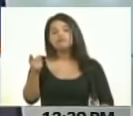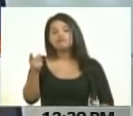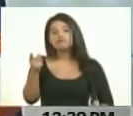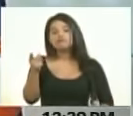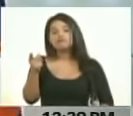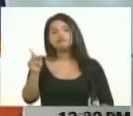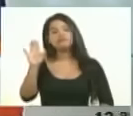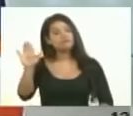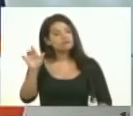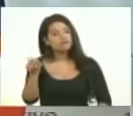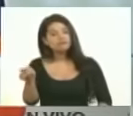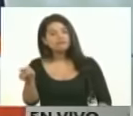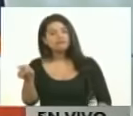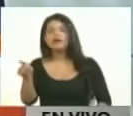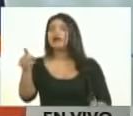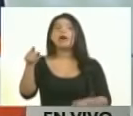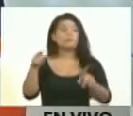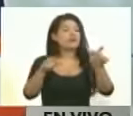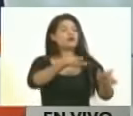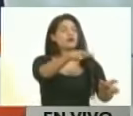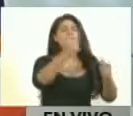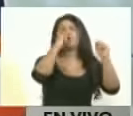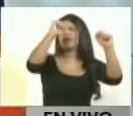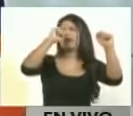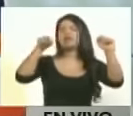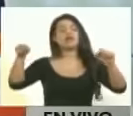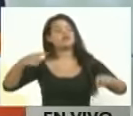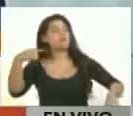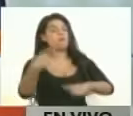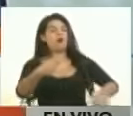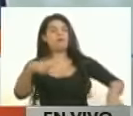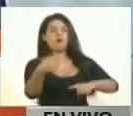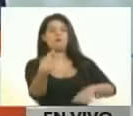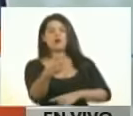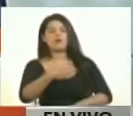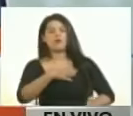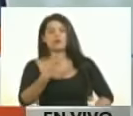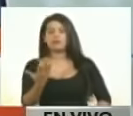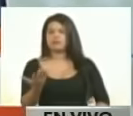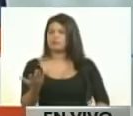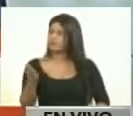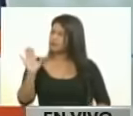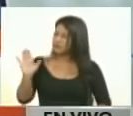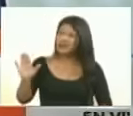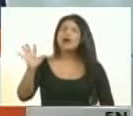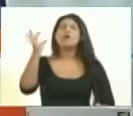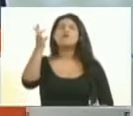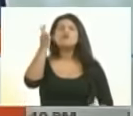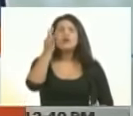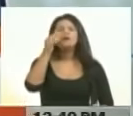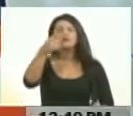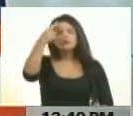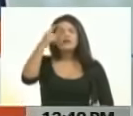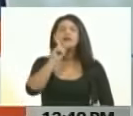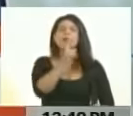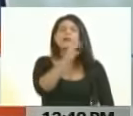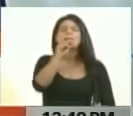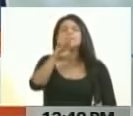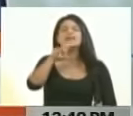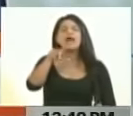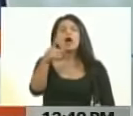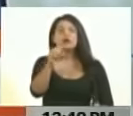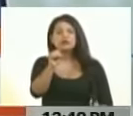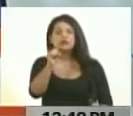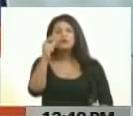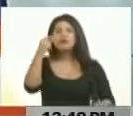¿Y la criminalización de las protestas sociales? ¿O es que el caso de la señora Milagro Sala, la compañera Milagro Sala, no es un escándalo